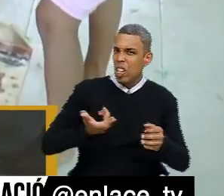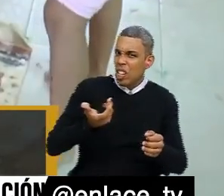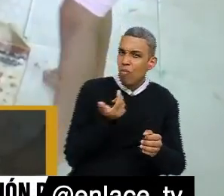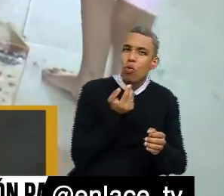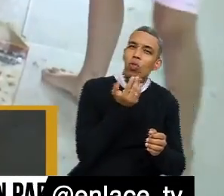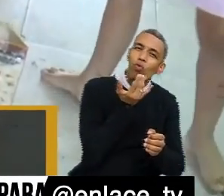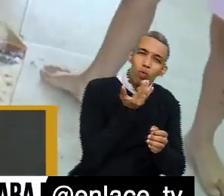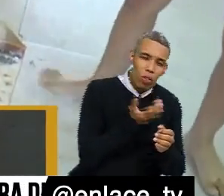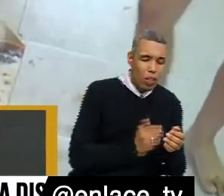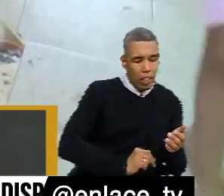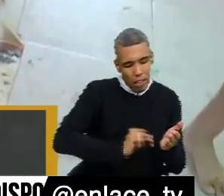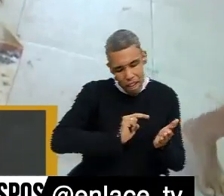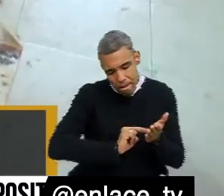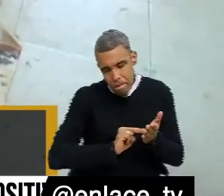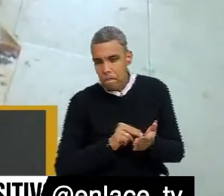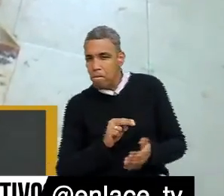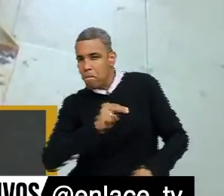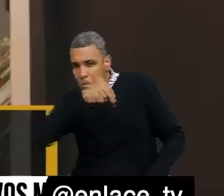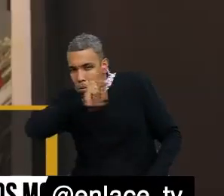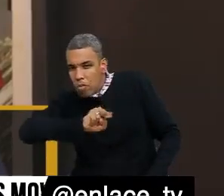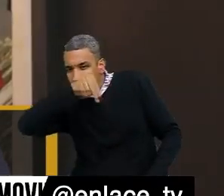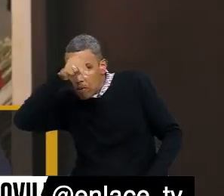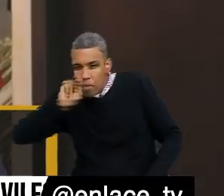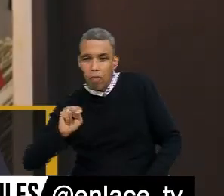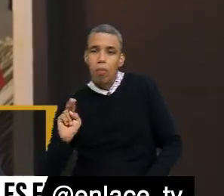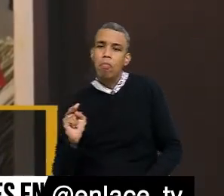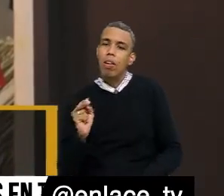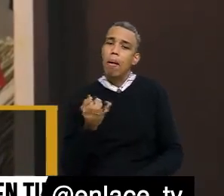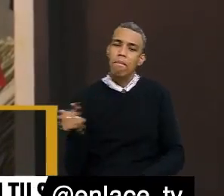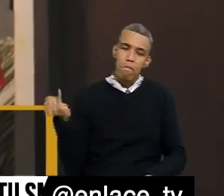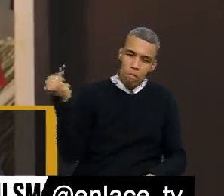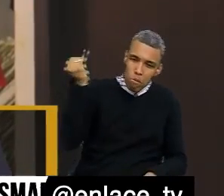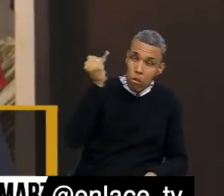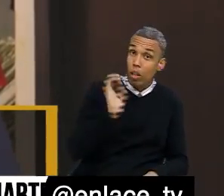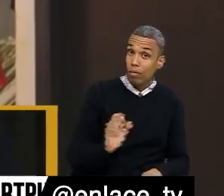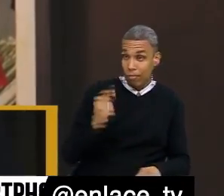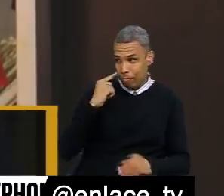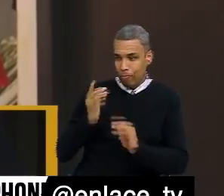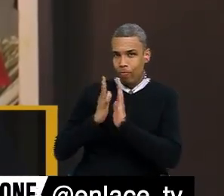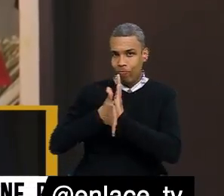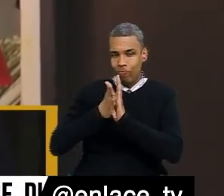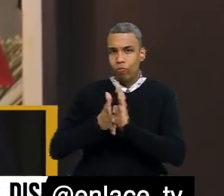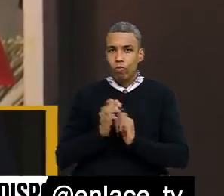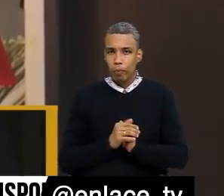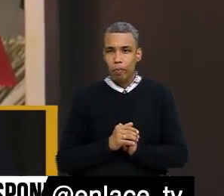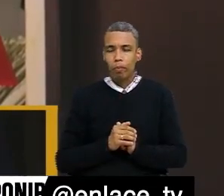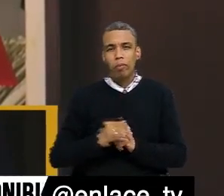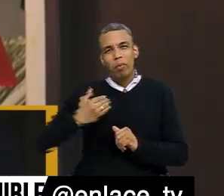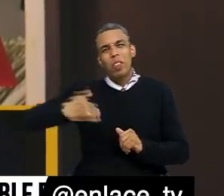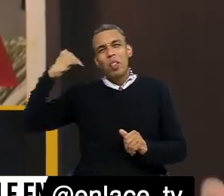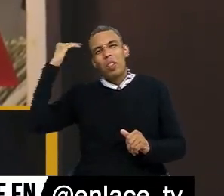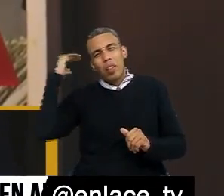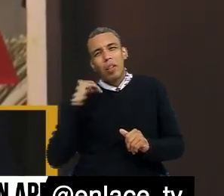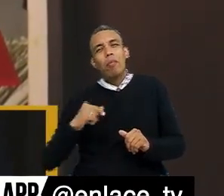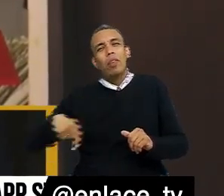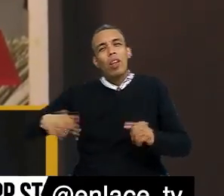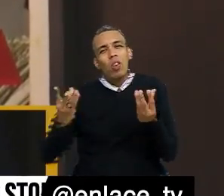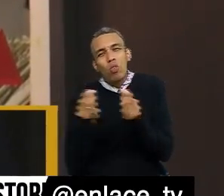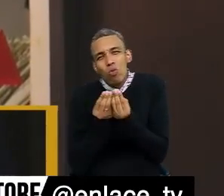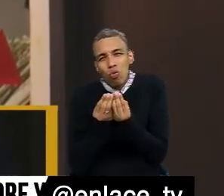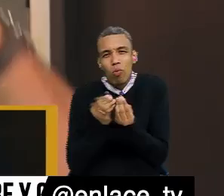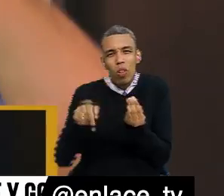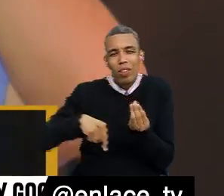indios yariguíes y conocerán su historia. Estamos construyendo todos esos accesorios que ellos utilizaban cuando estaban en esa